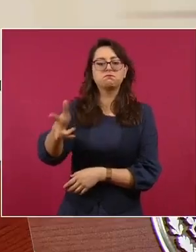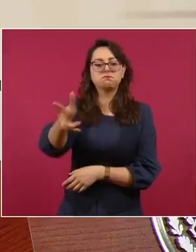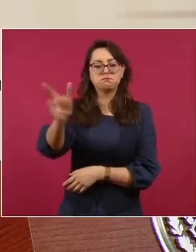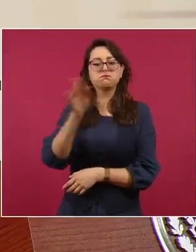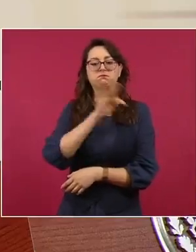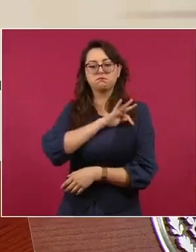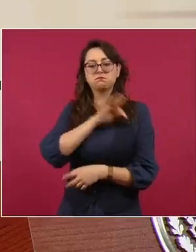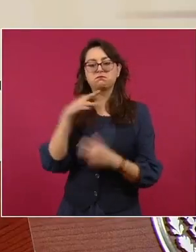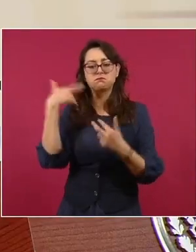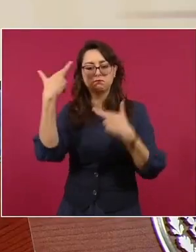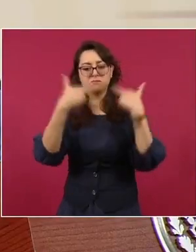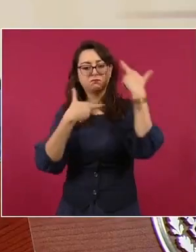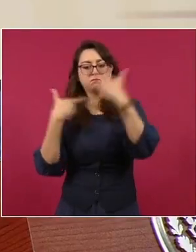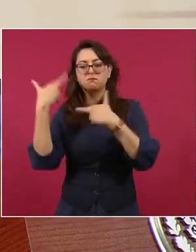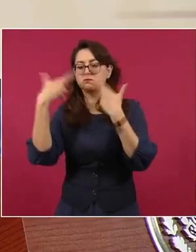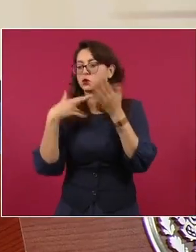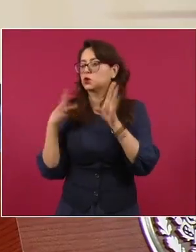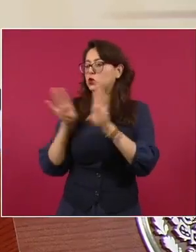están